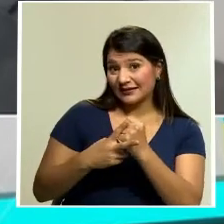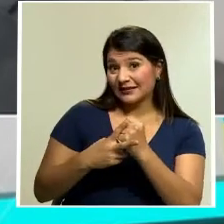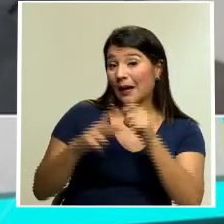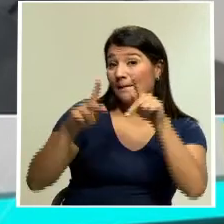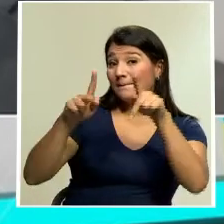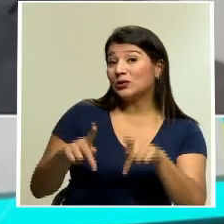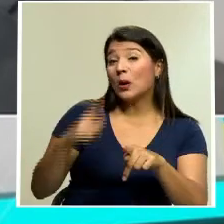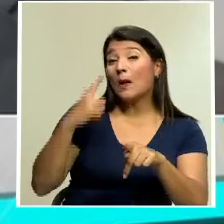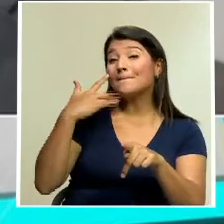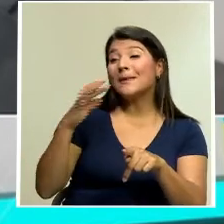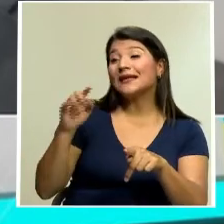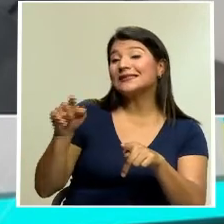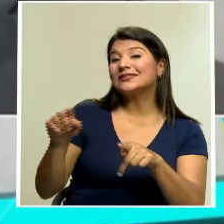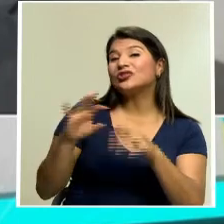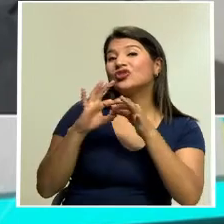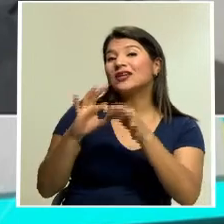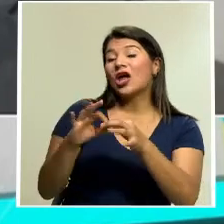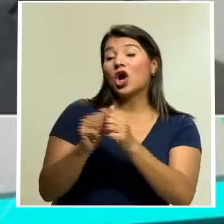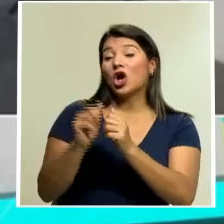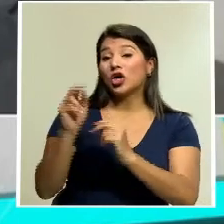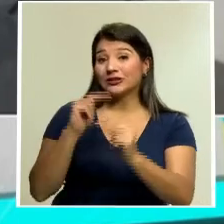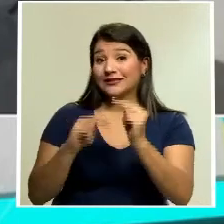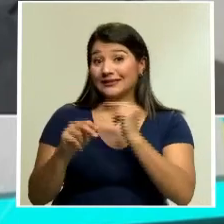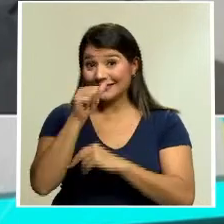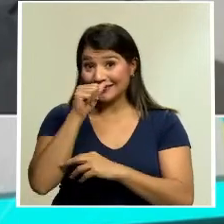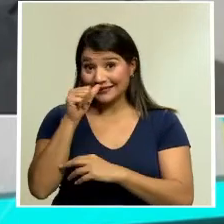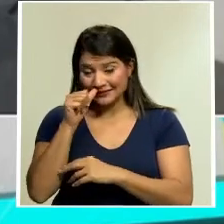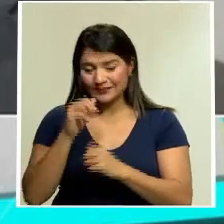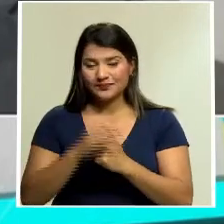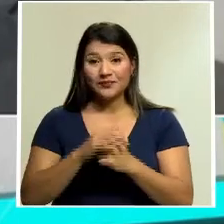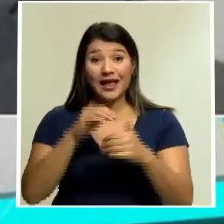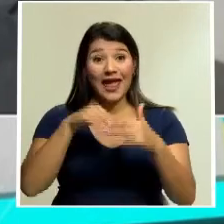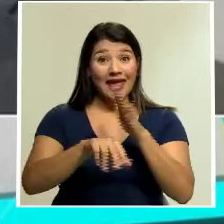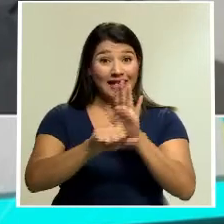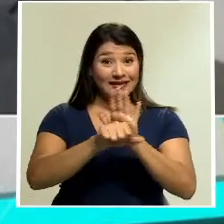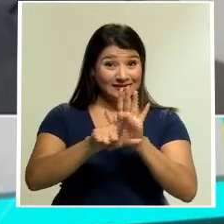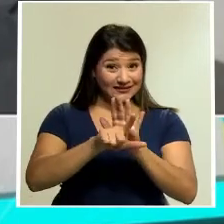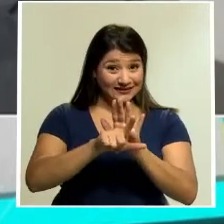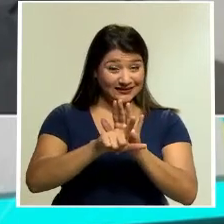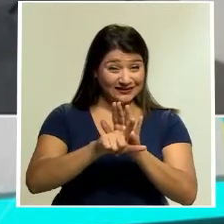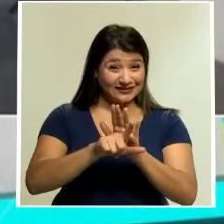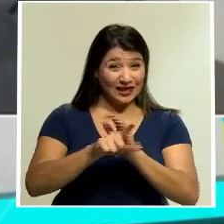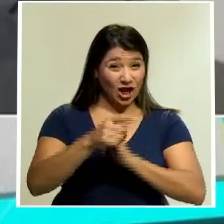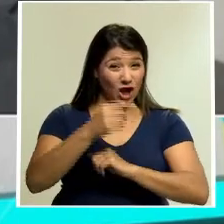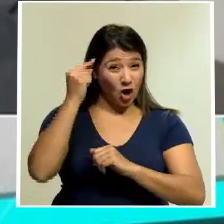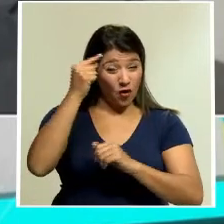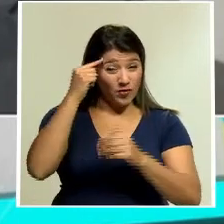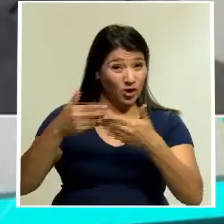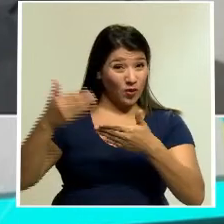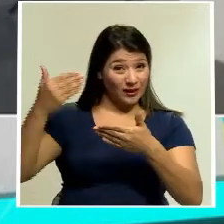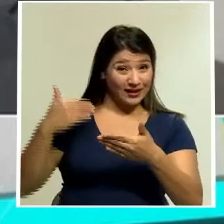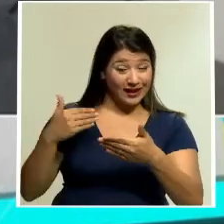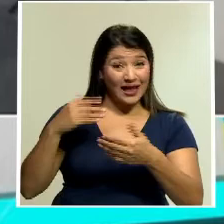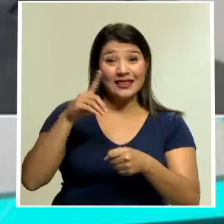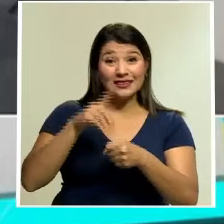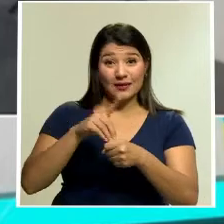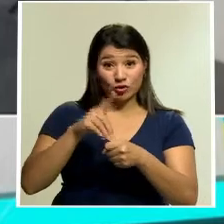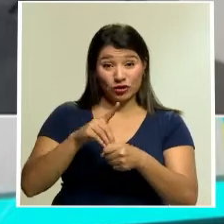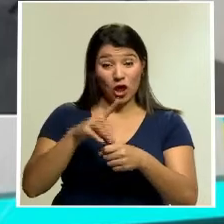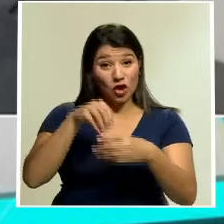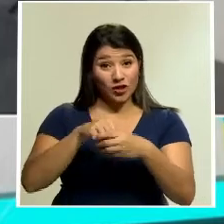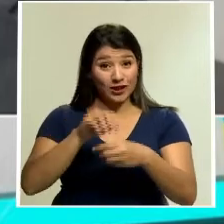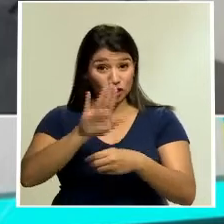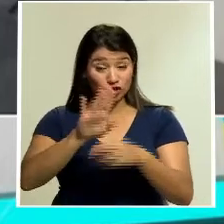narcotráfico. En la Asamblea Legislativa del periodo pasado, los diputados de su partido,